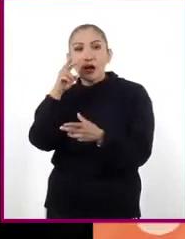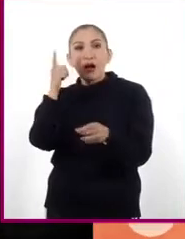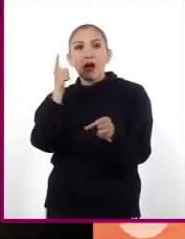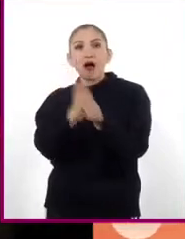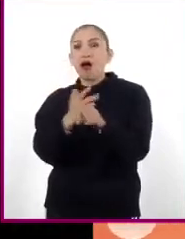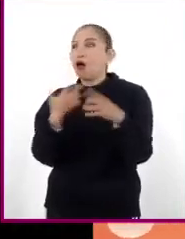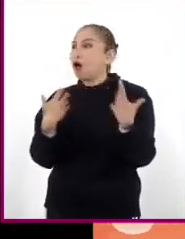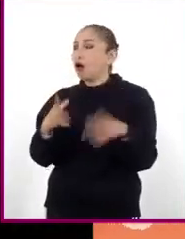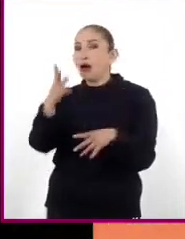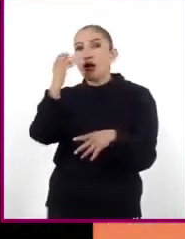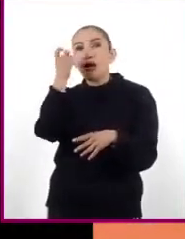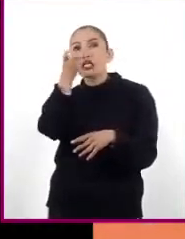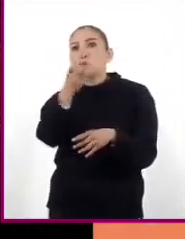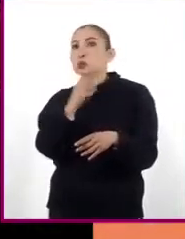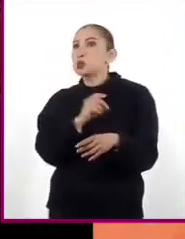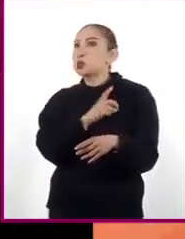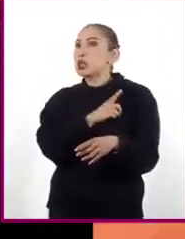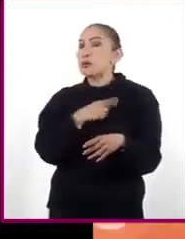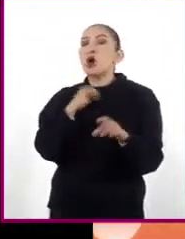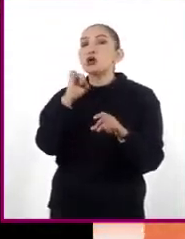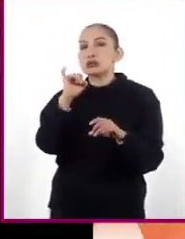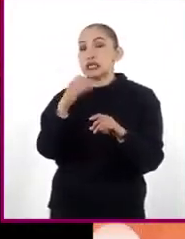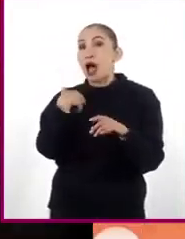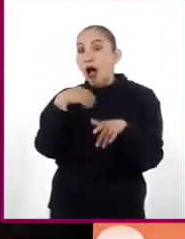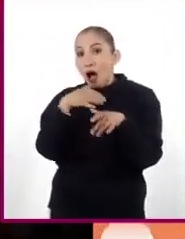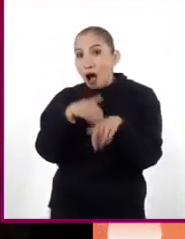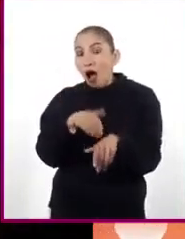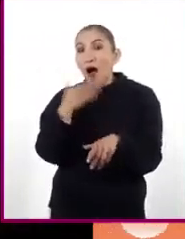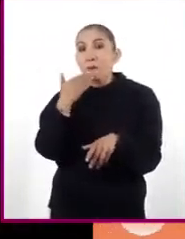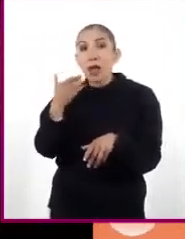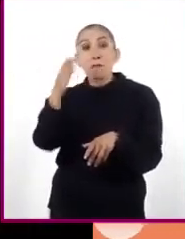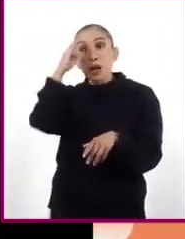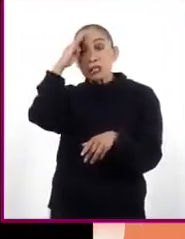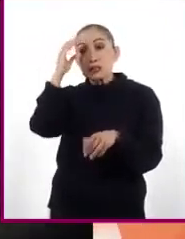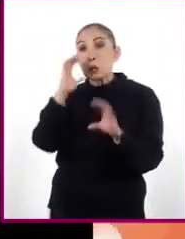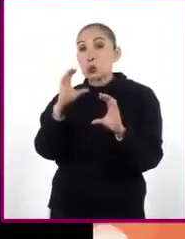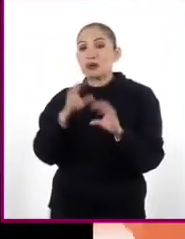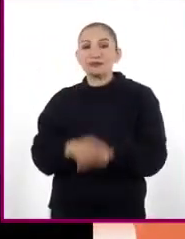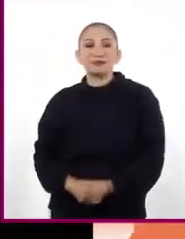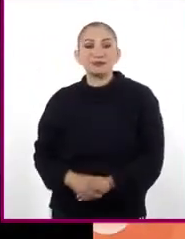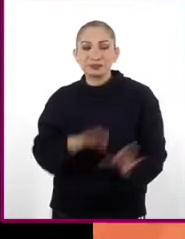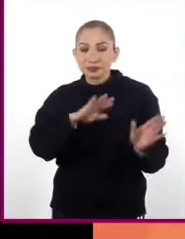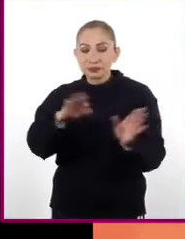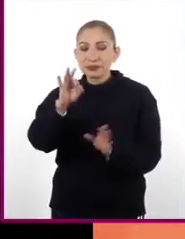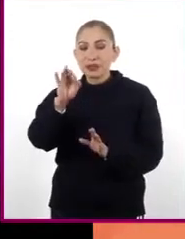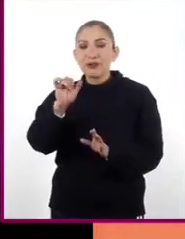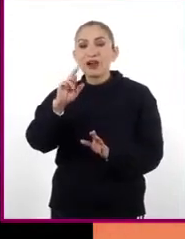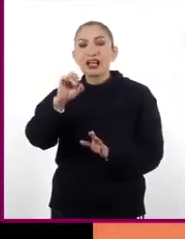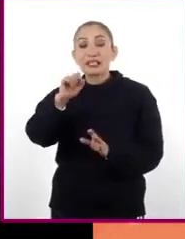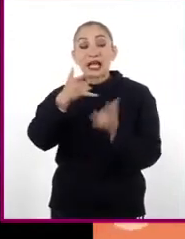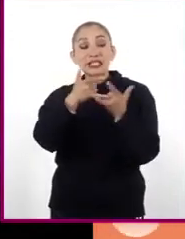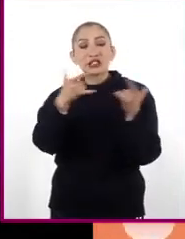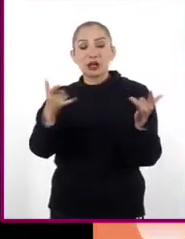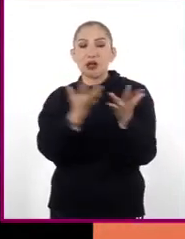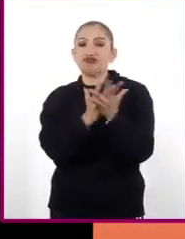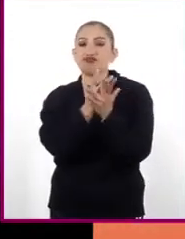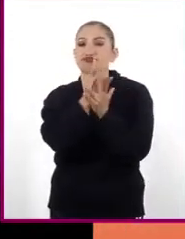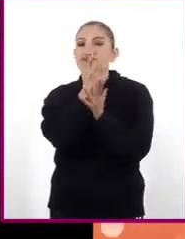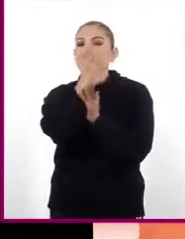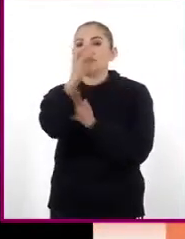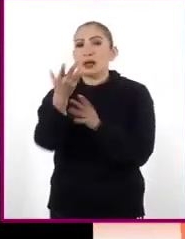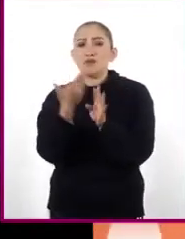espectadores obtengan un aprendizaje a partir de su propia forma de pensar y de hacer las cosas. En la farsa se cuentan historias